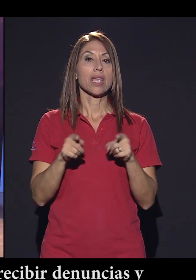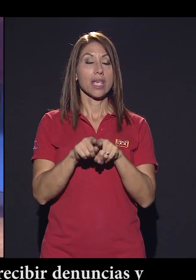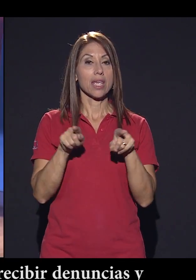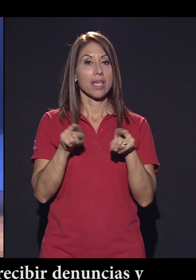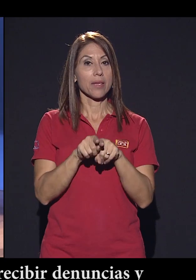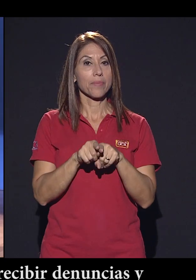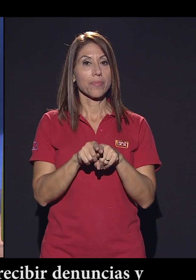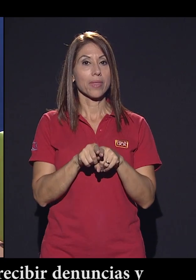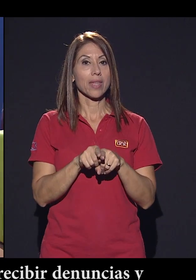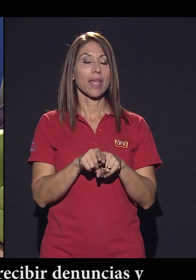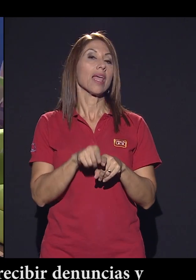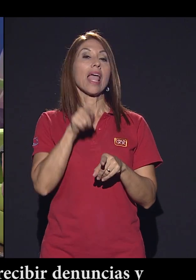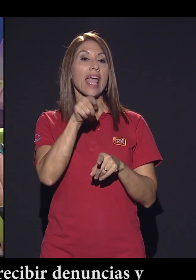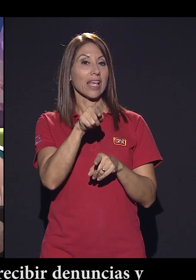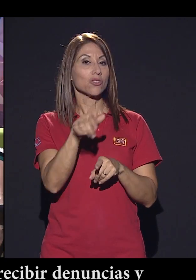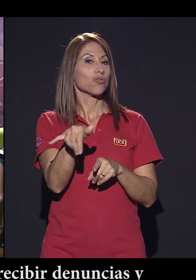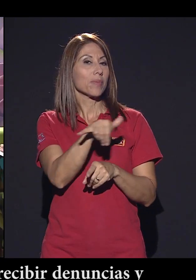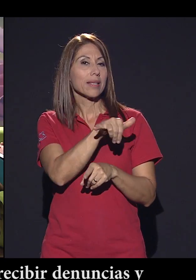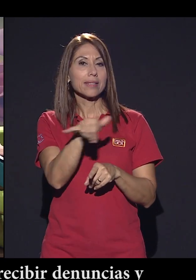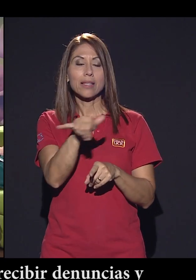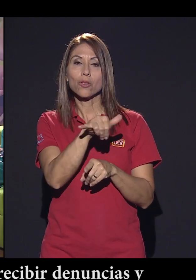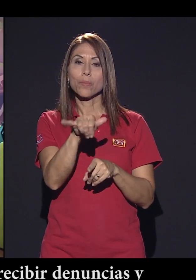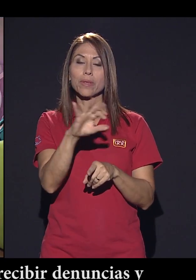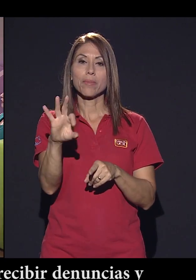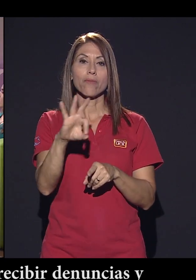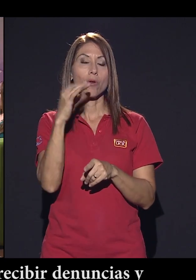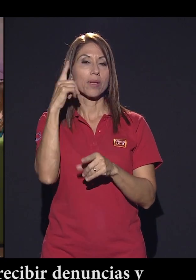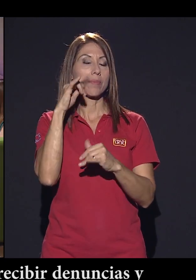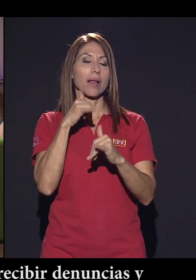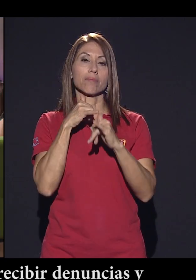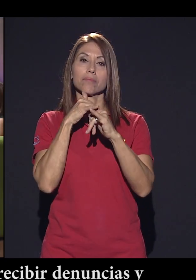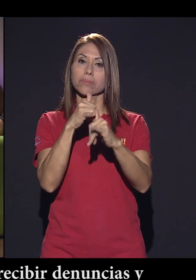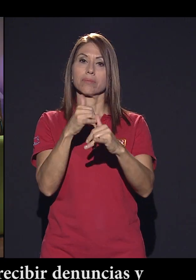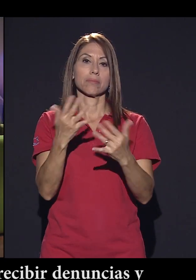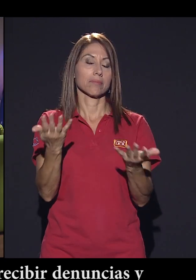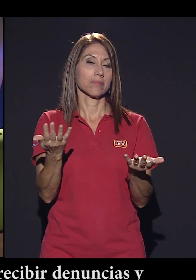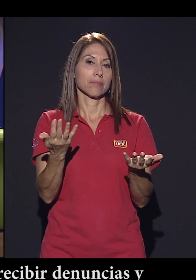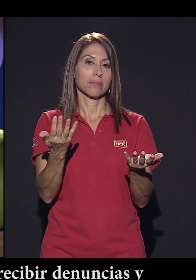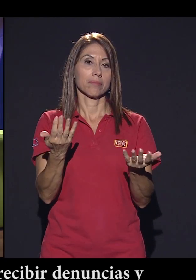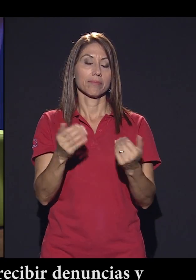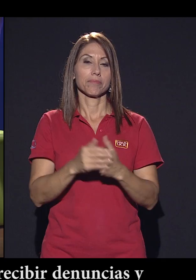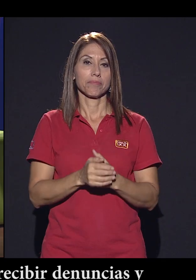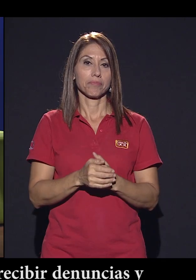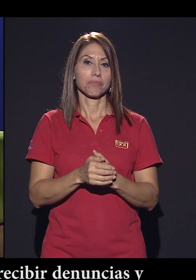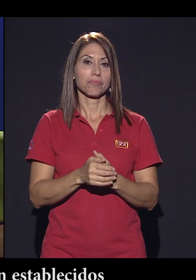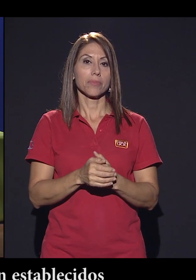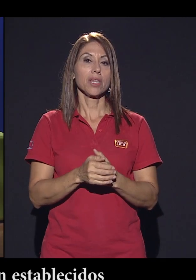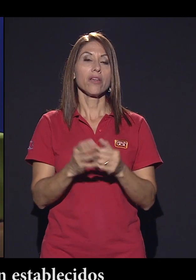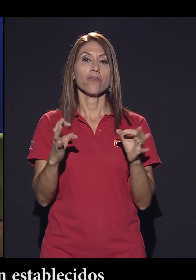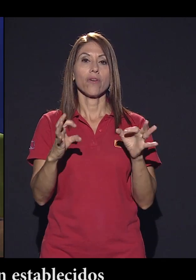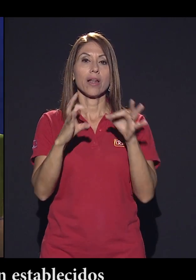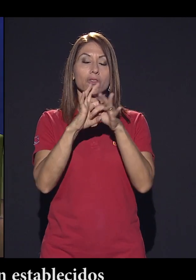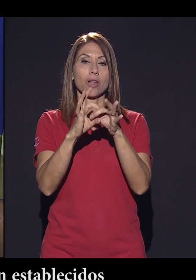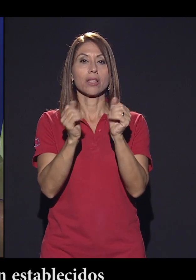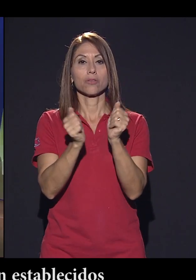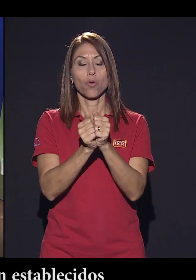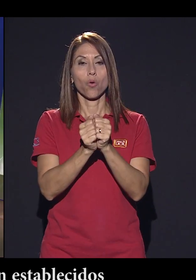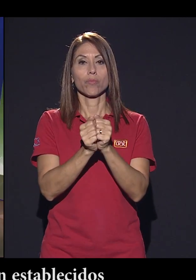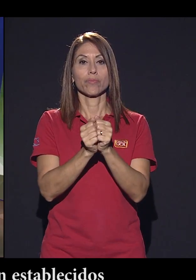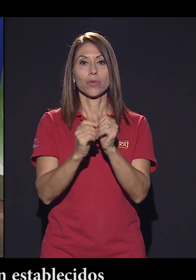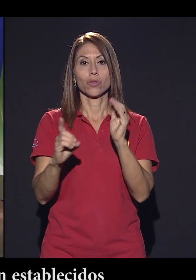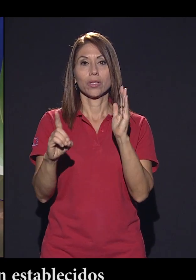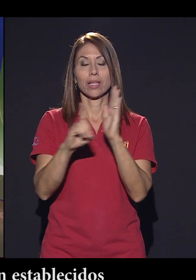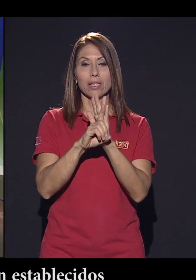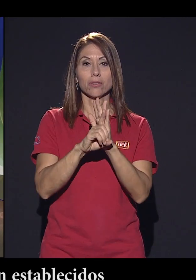y eso vienen siendo los mismos medios de recepción de denuncias. Se designó a